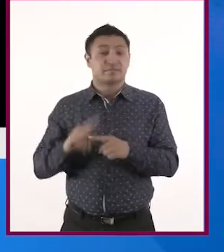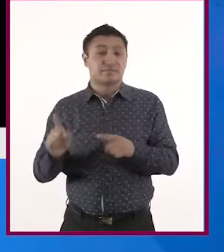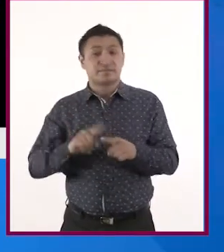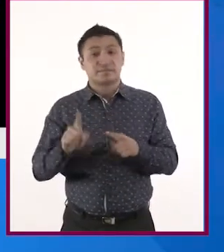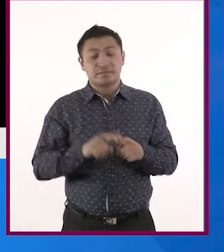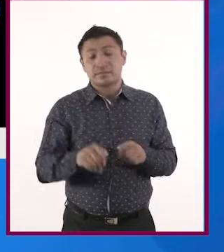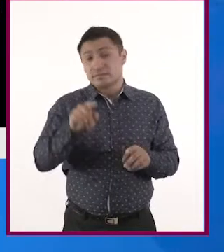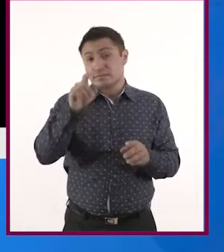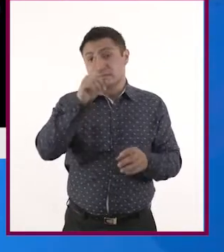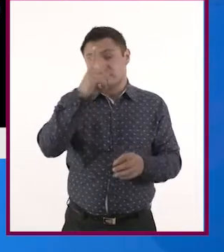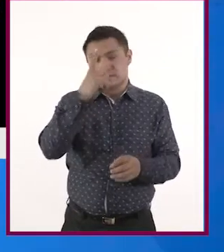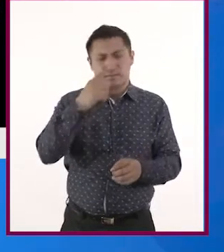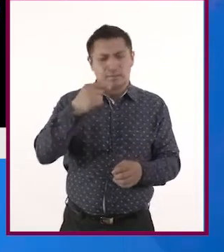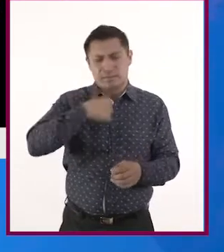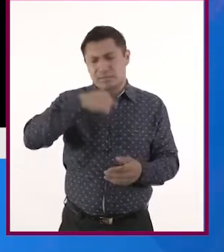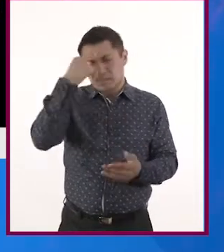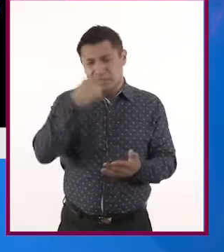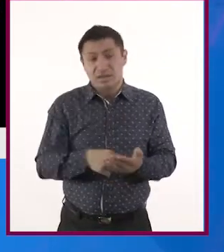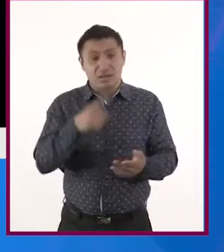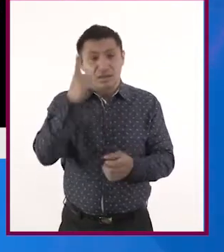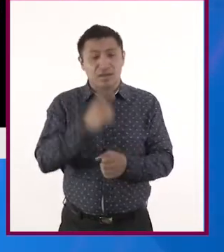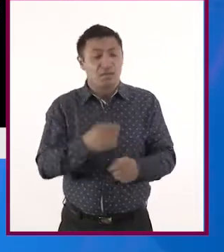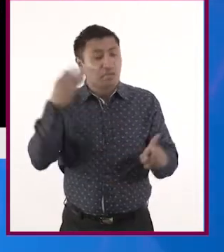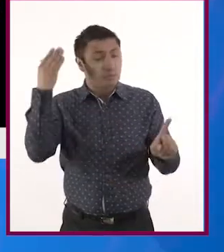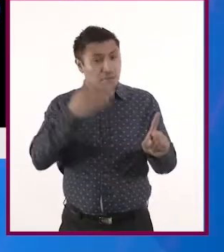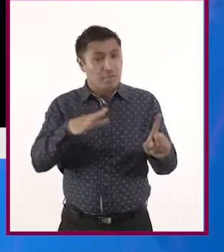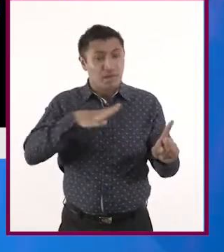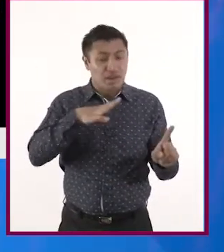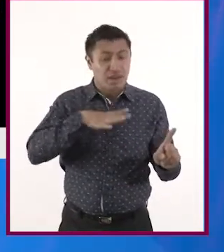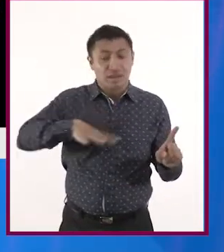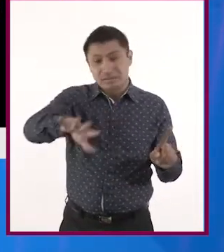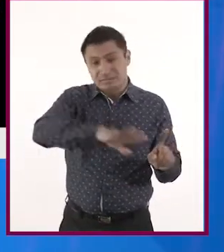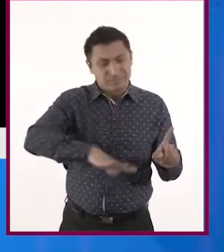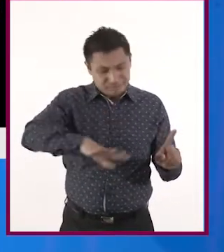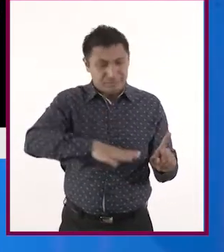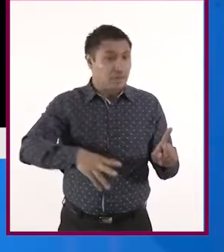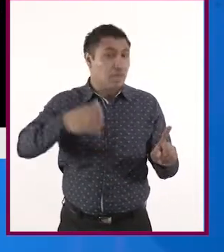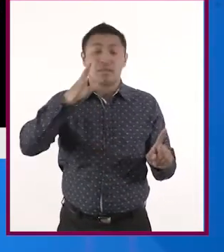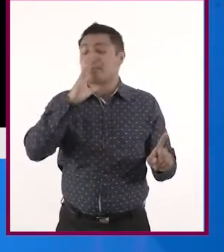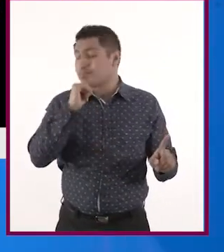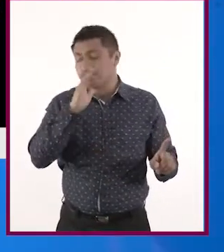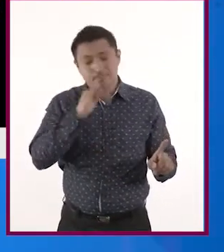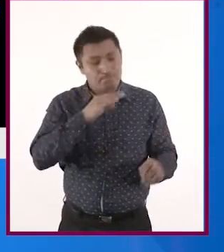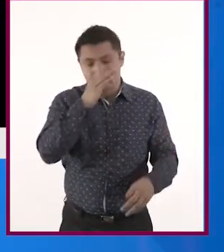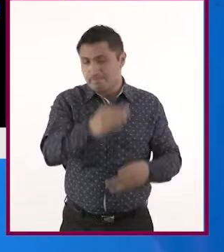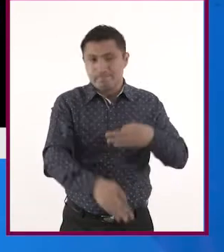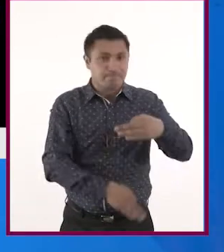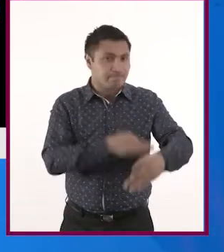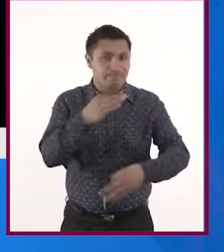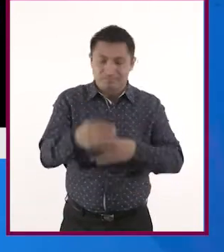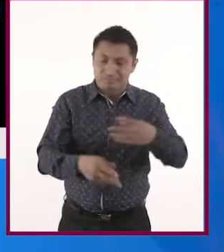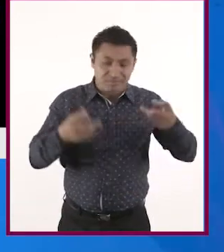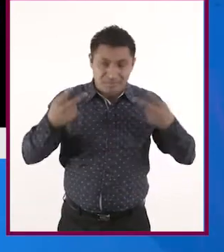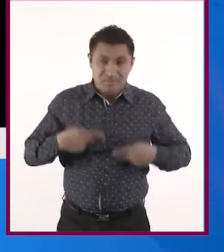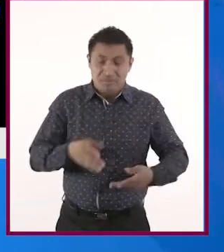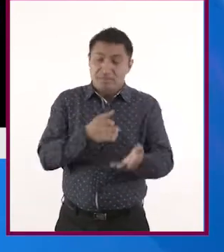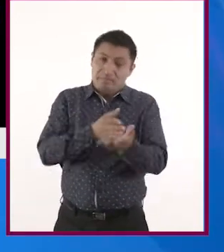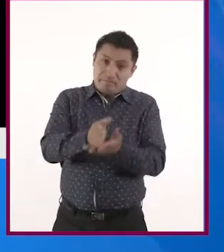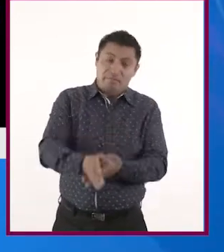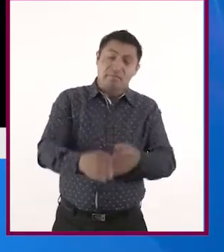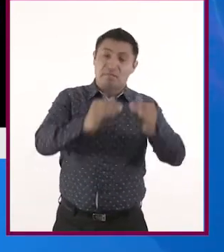primer reto, más desde el territorio, es que no se ha logrado que toda la población tenga un